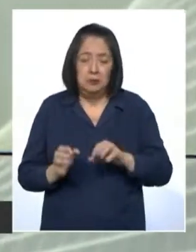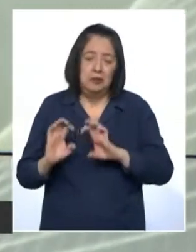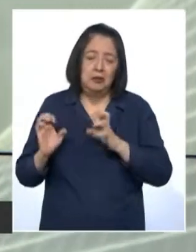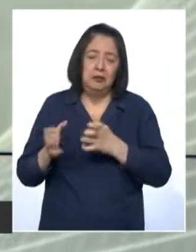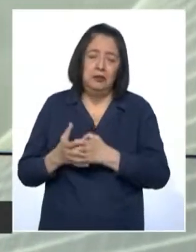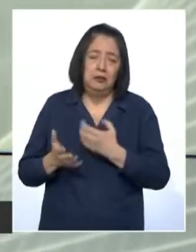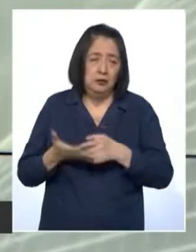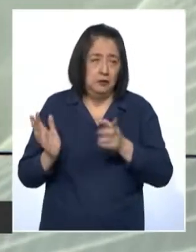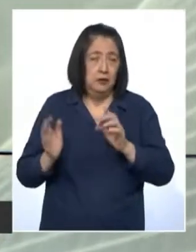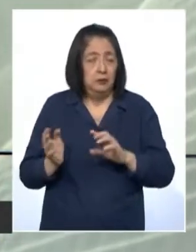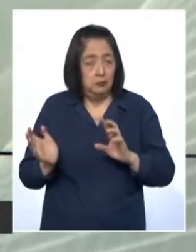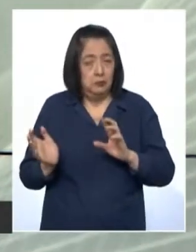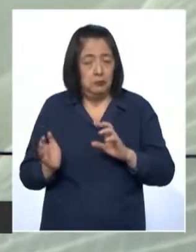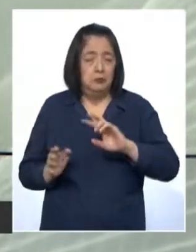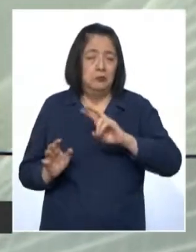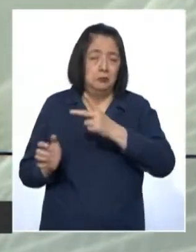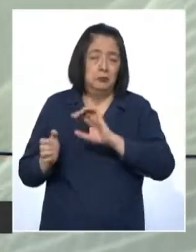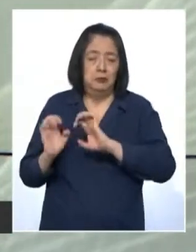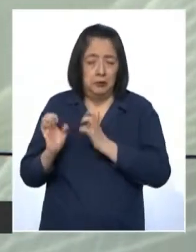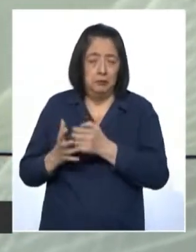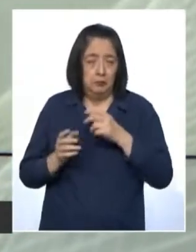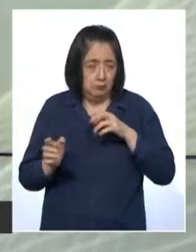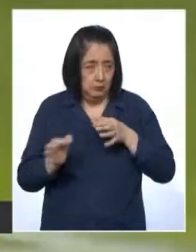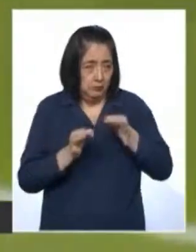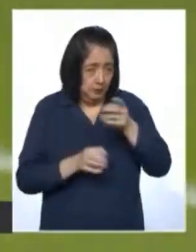equipo alterno. Vamos con todos los detalles.